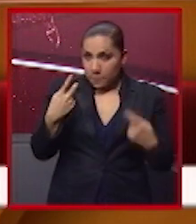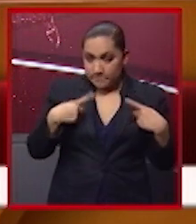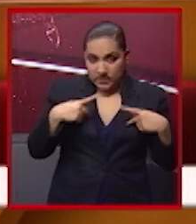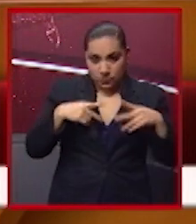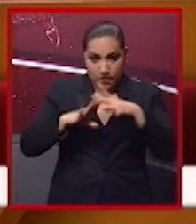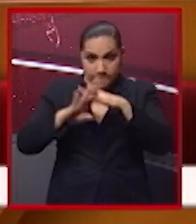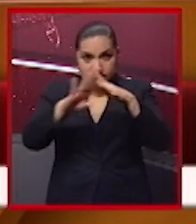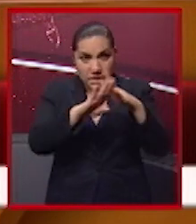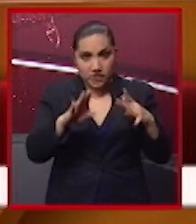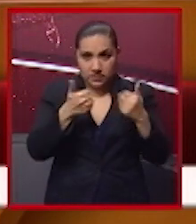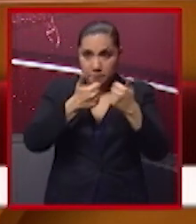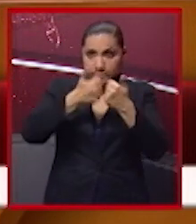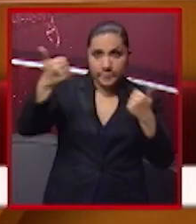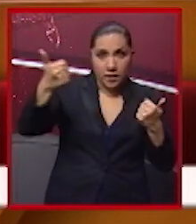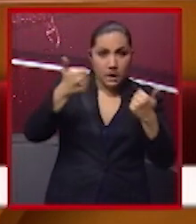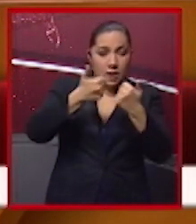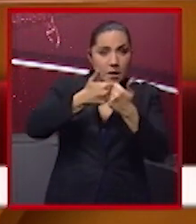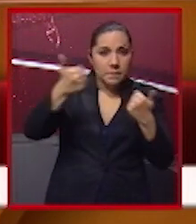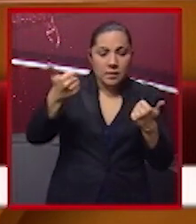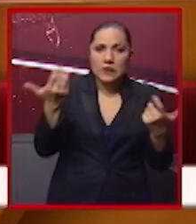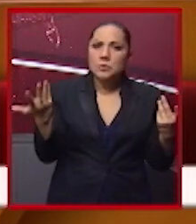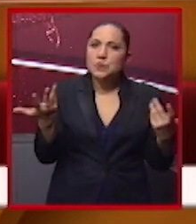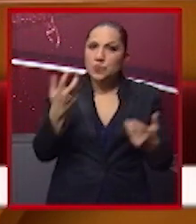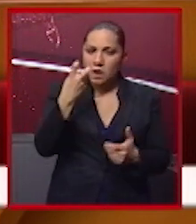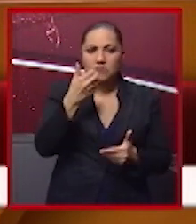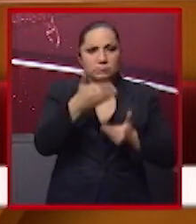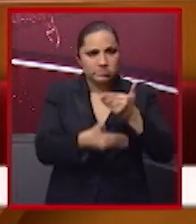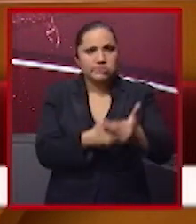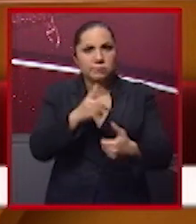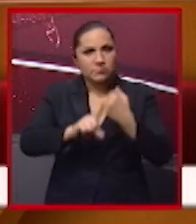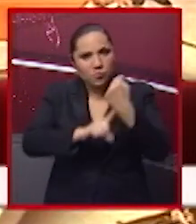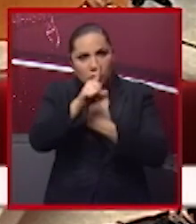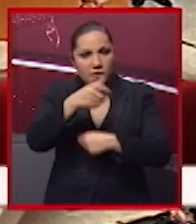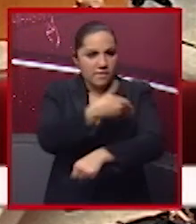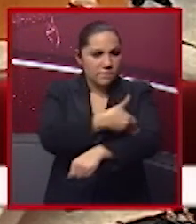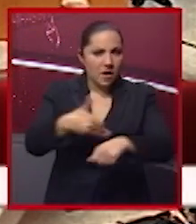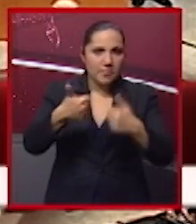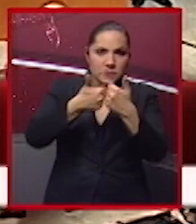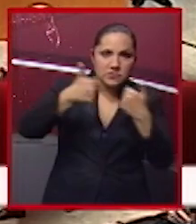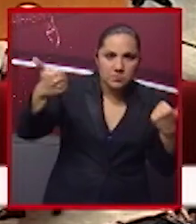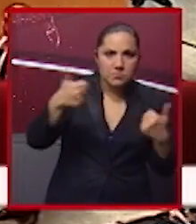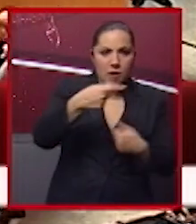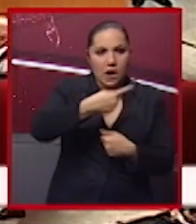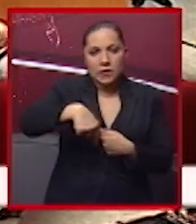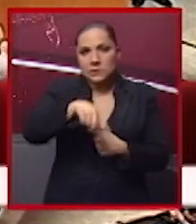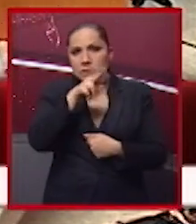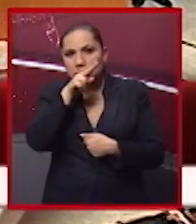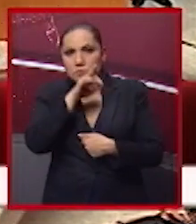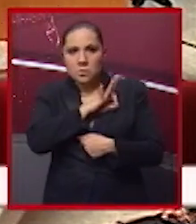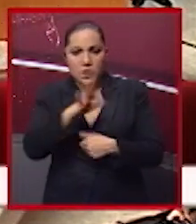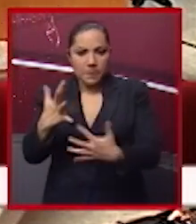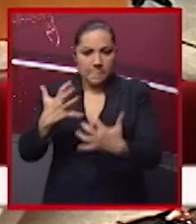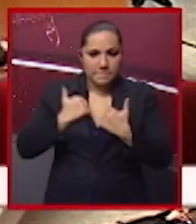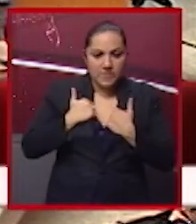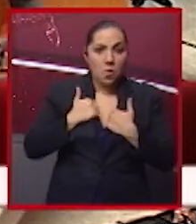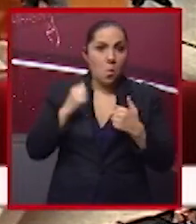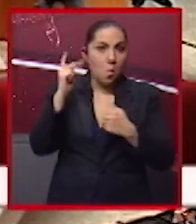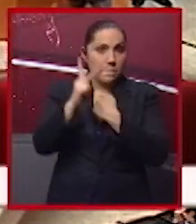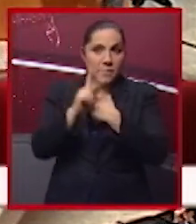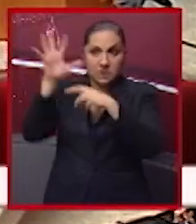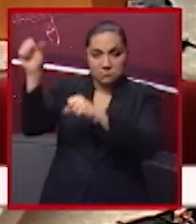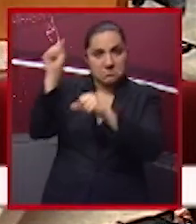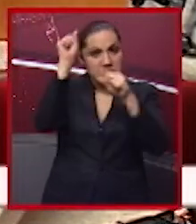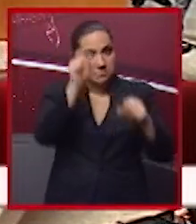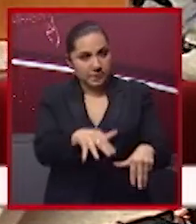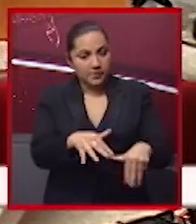ante la posibilidad de ser aprehendidos o deportados. Bueno, el senador Cristóbal Arias de Morena cuestionó al titular